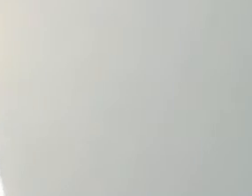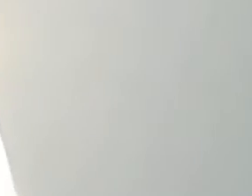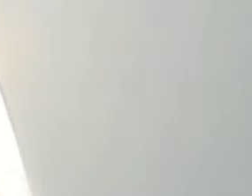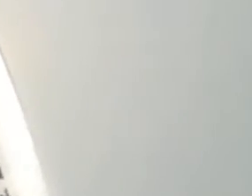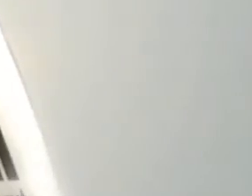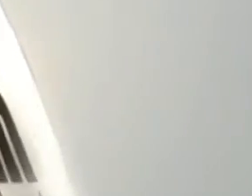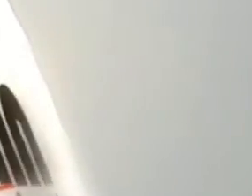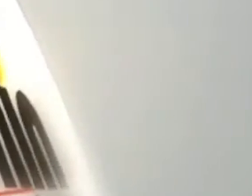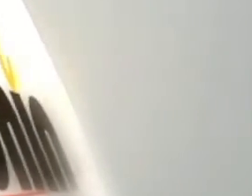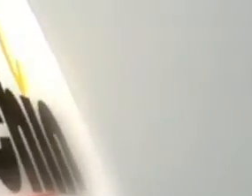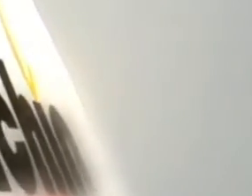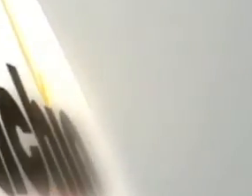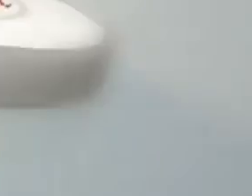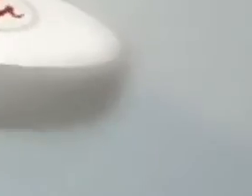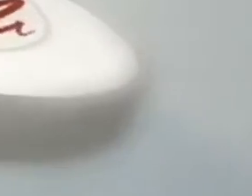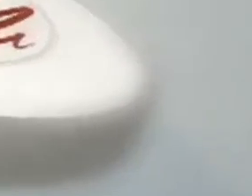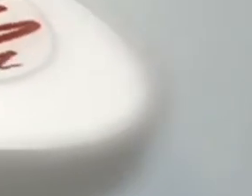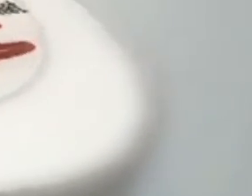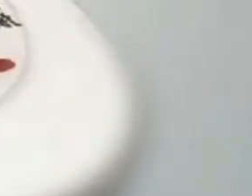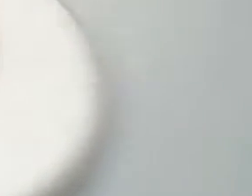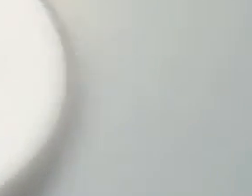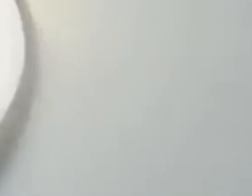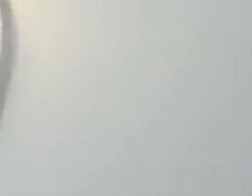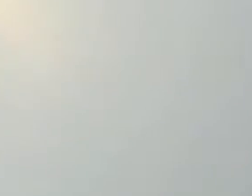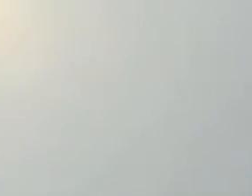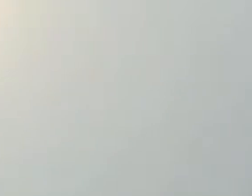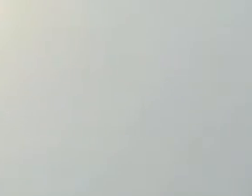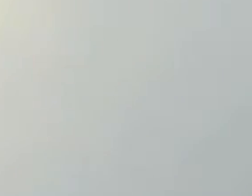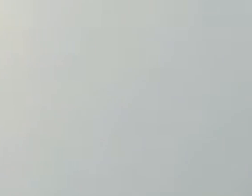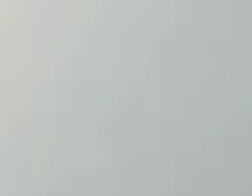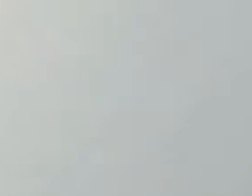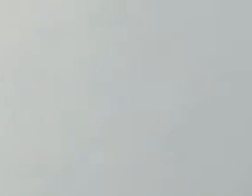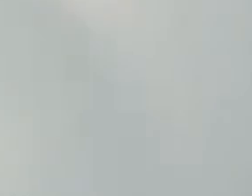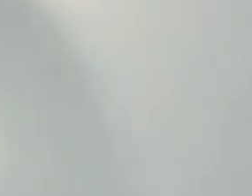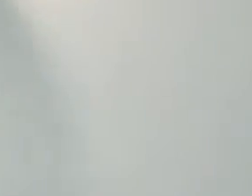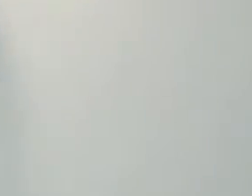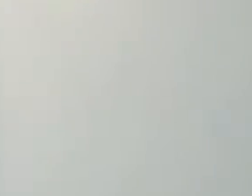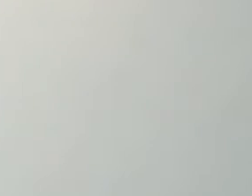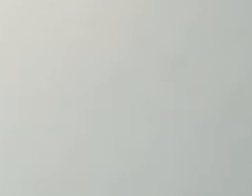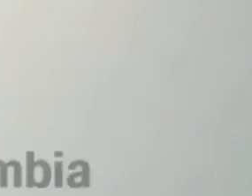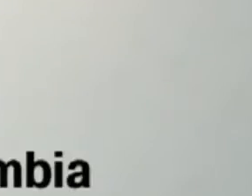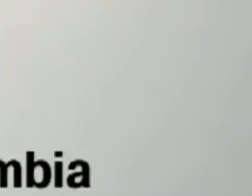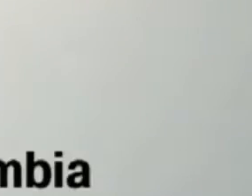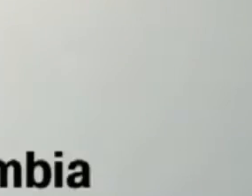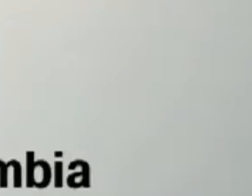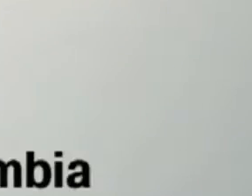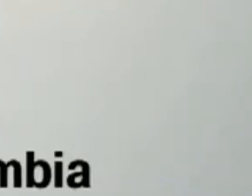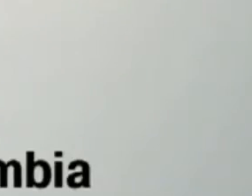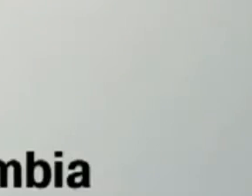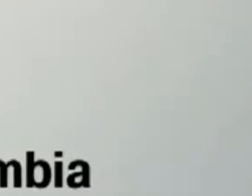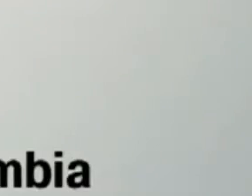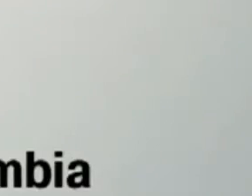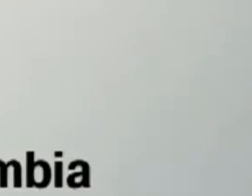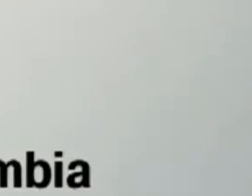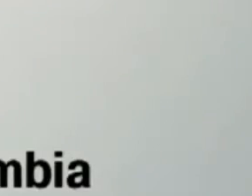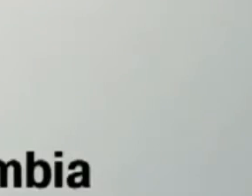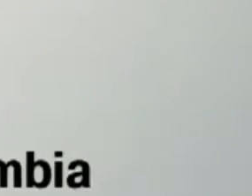Hasta aquí los deportes, con el patrocinio de Restaurante El Machín Gourmet, ahora en su nueva sede en el barrio Colombia.